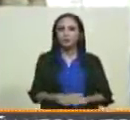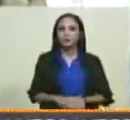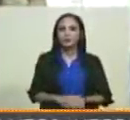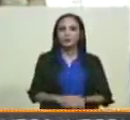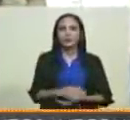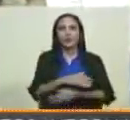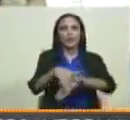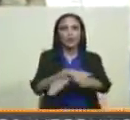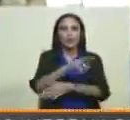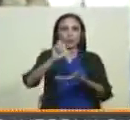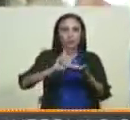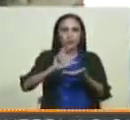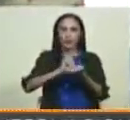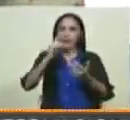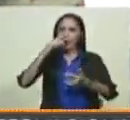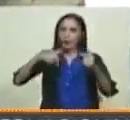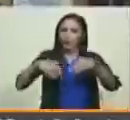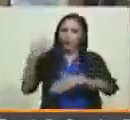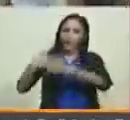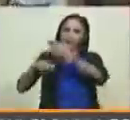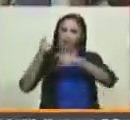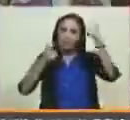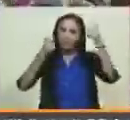Cuatricentenario, aquí estuvo